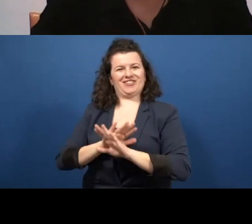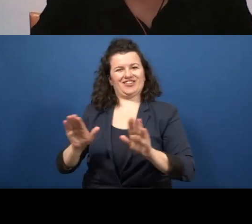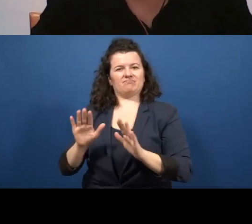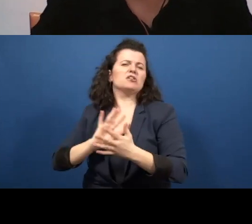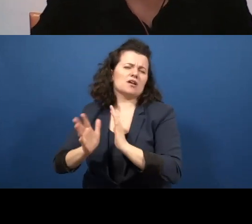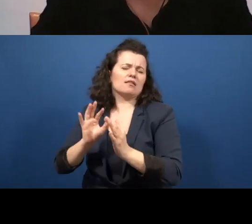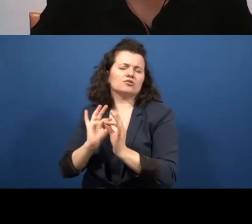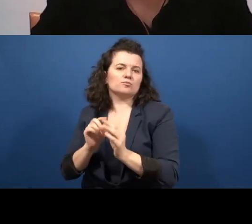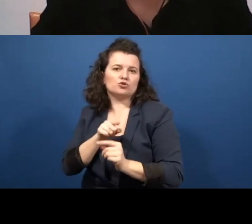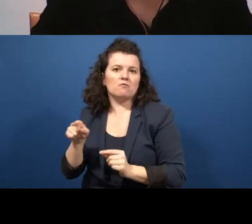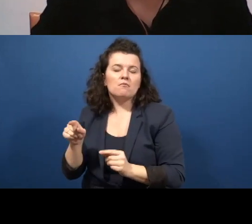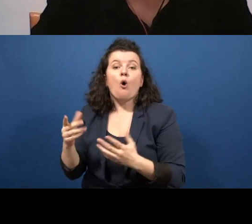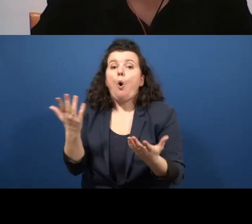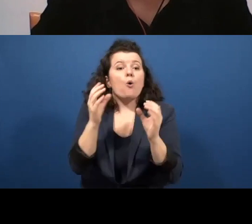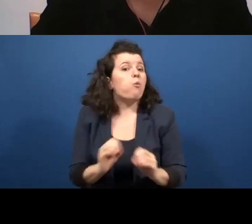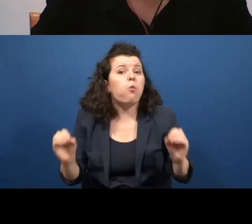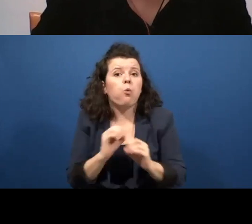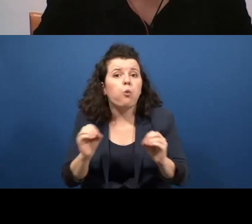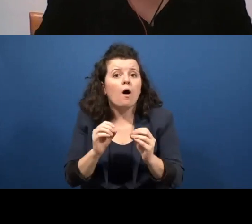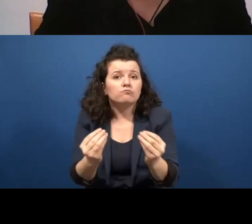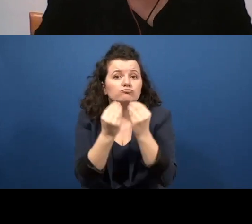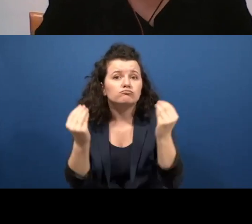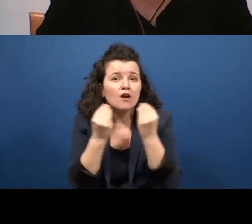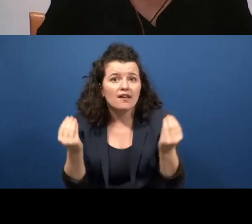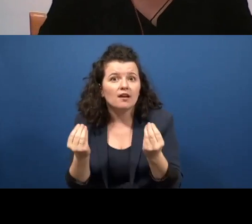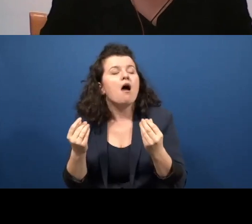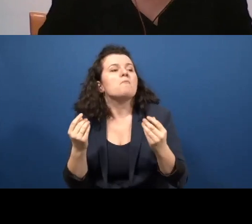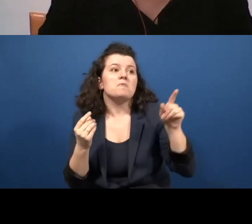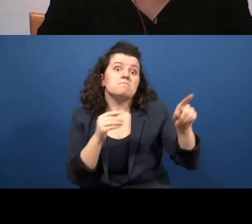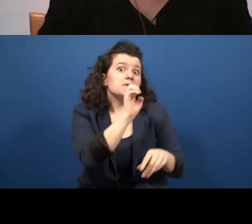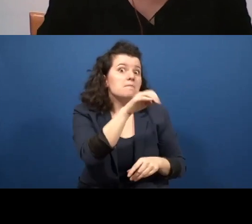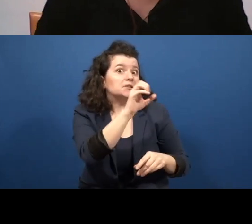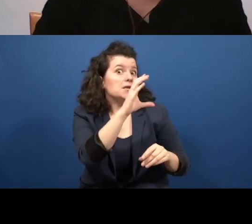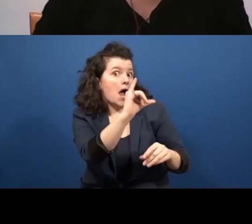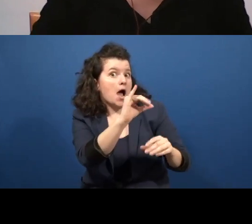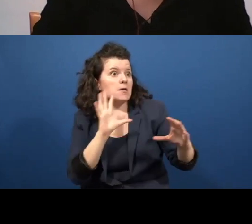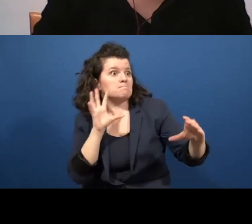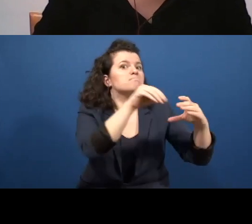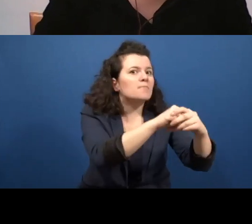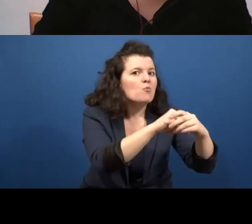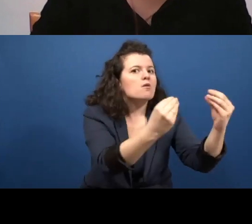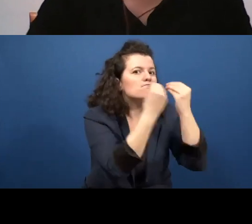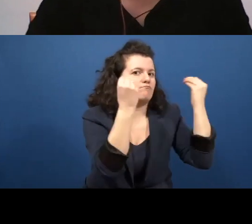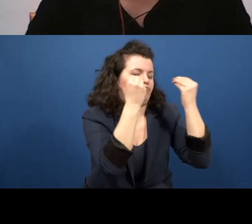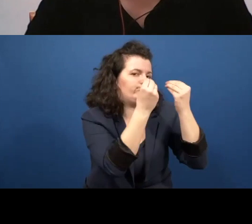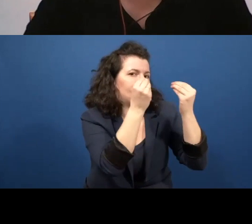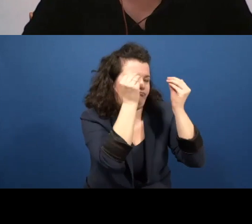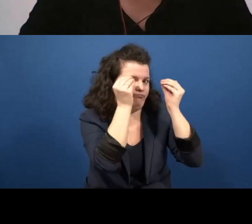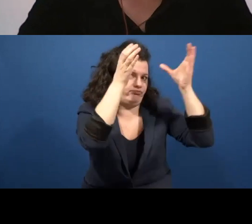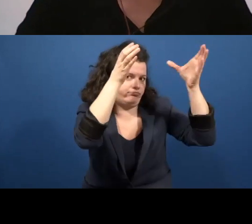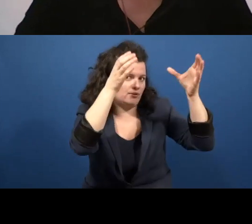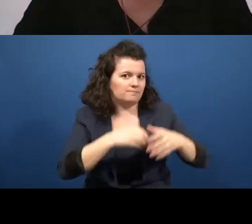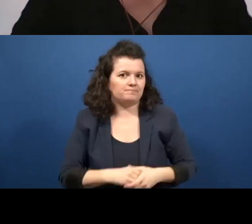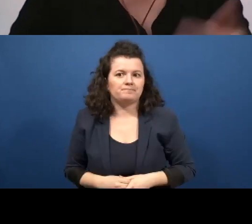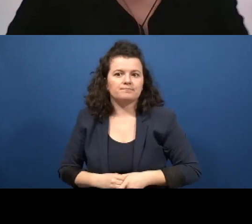manera un oficio y en donde no hay capacitaciones para formarse como intérpretes de lenguas de signos en sus países, por